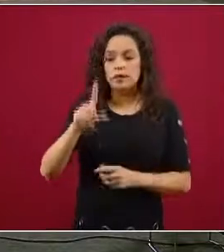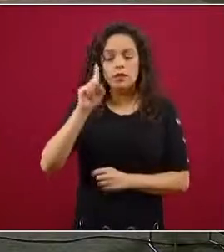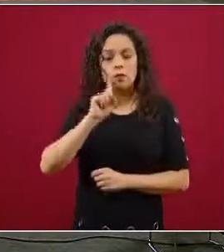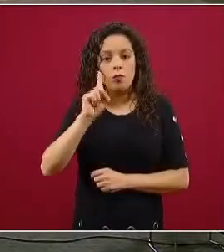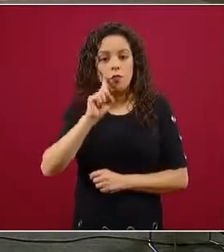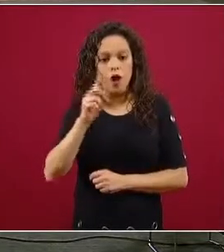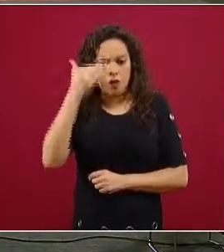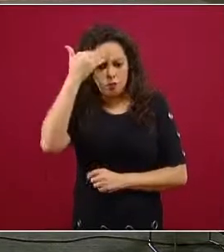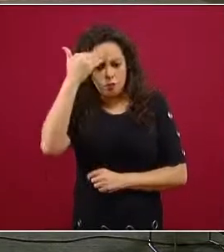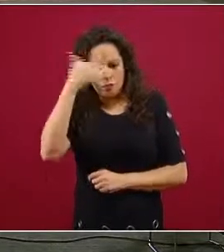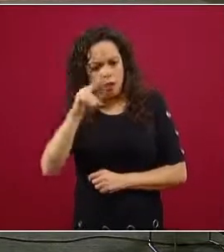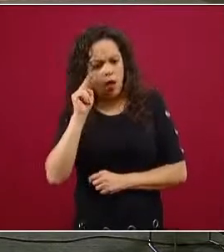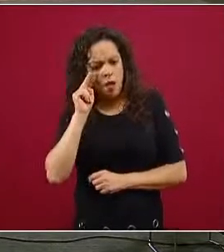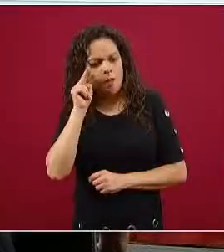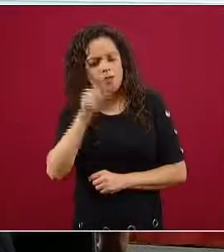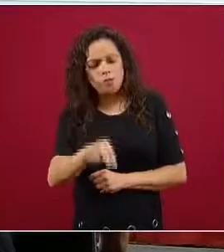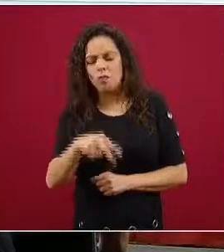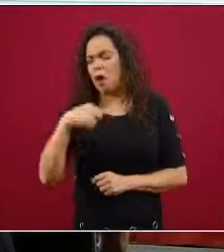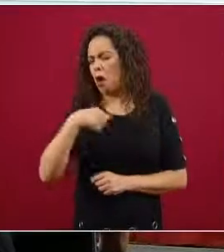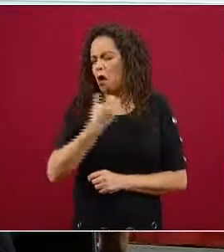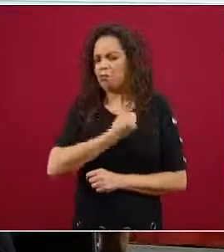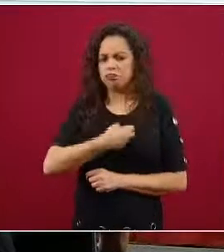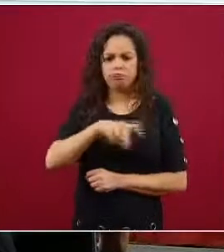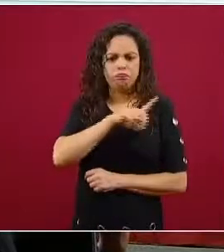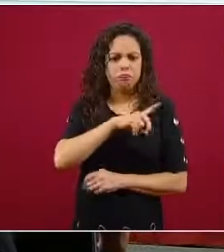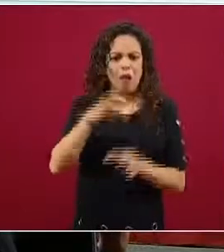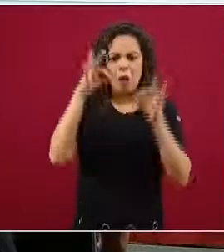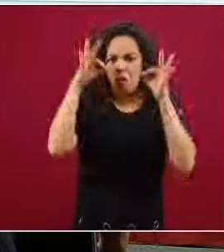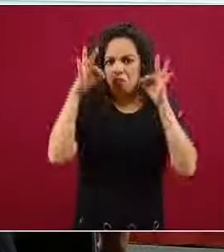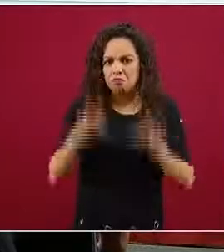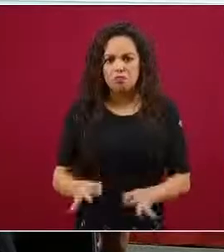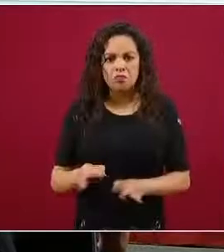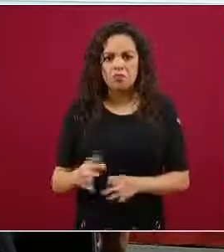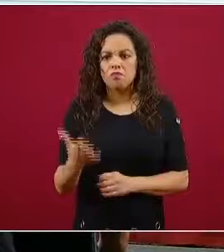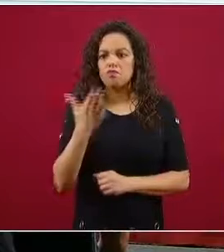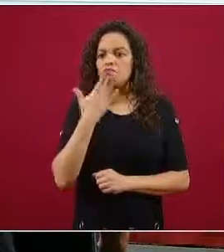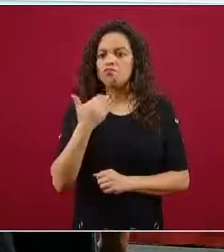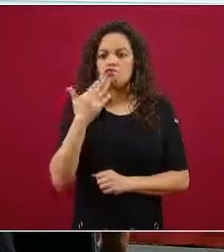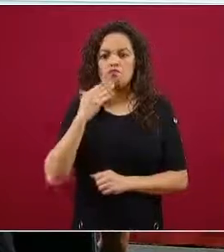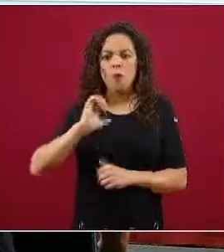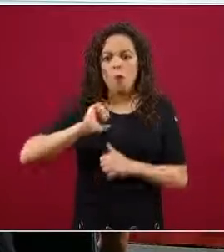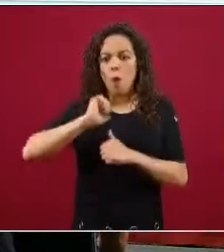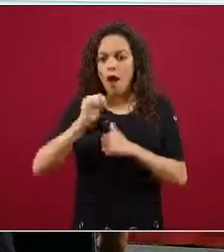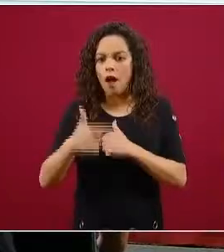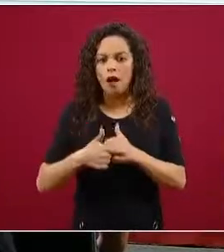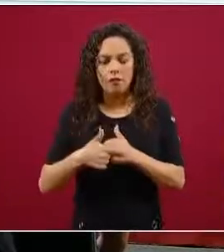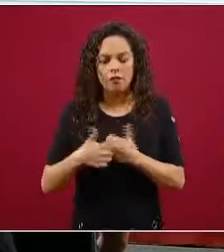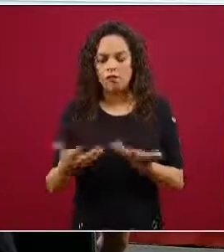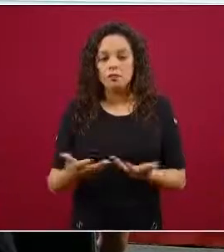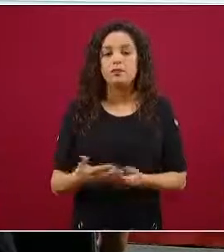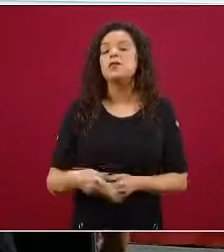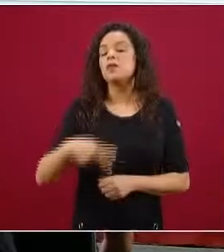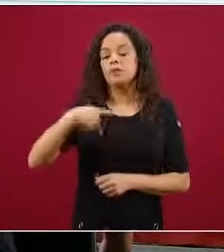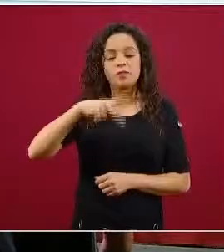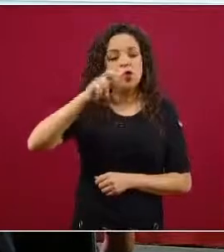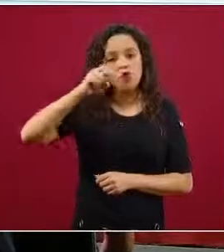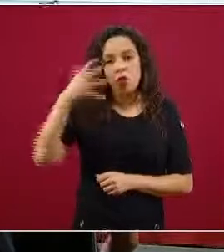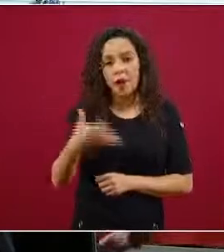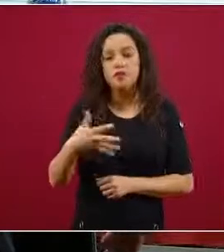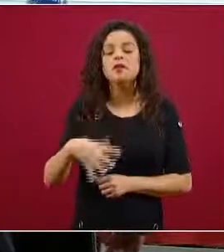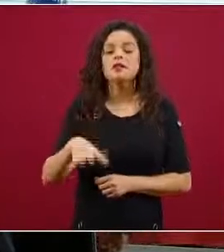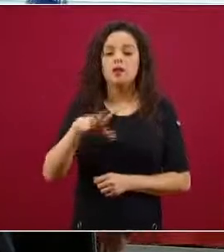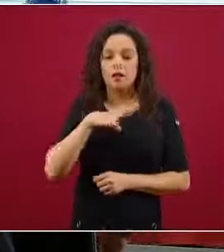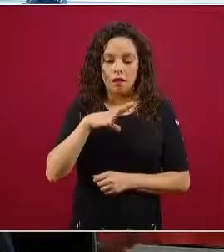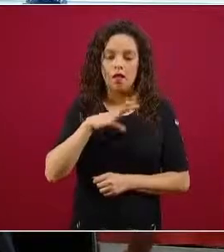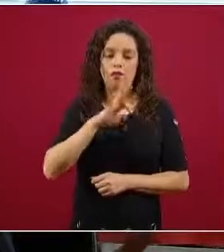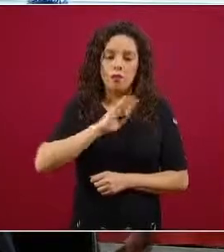identifique como completamente sana, que no tenga una comorbilidad, está en riesgo de desarrollar una complicación obstétrica, y